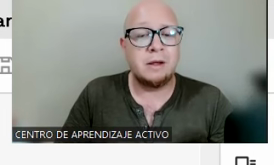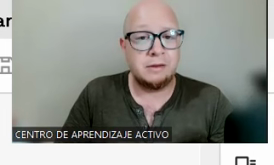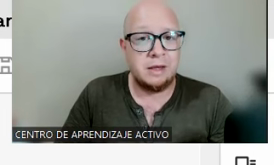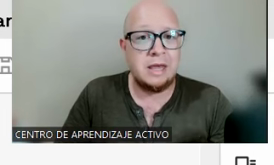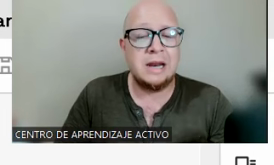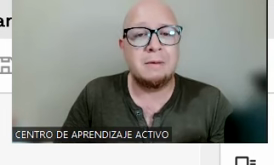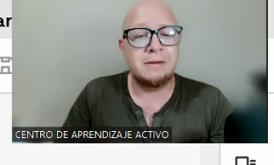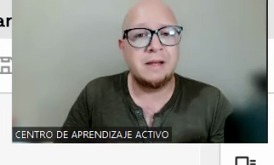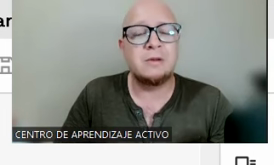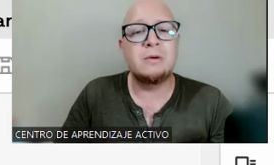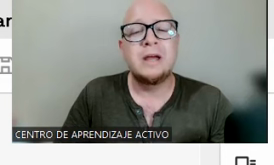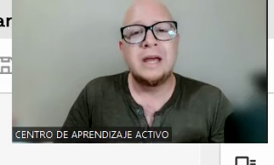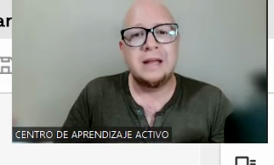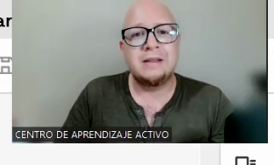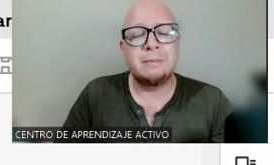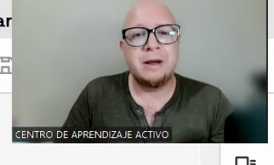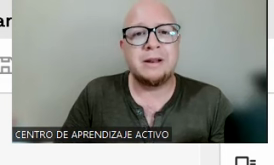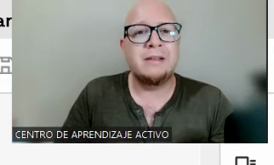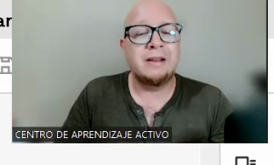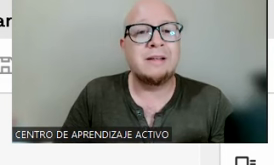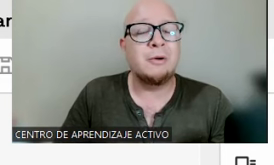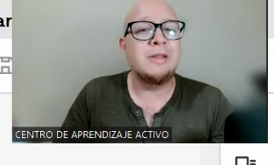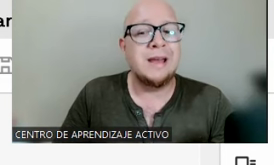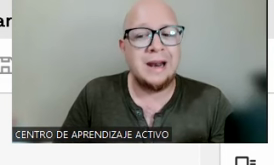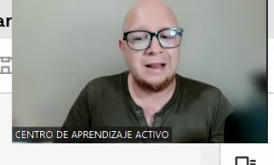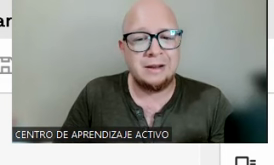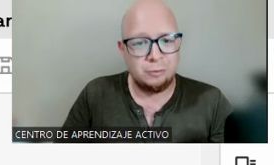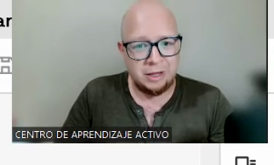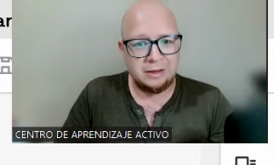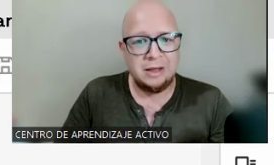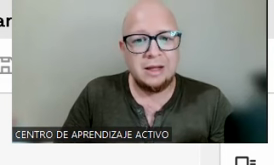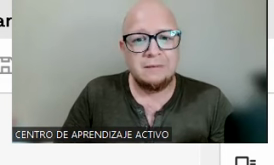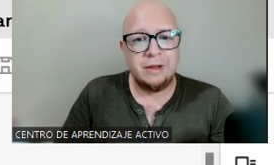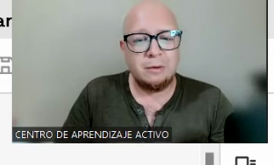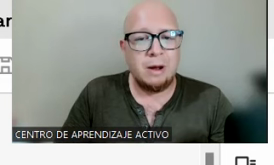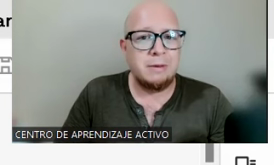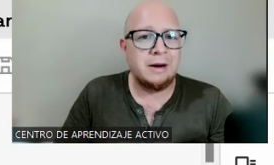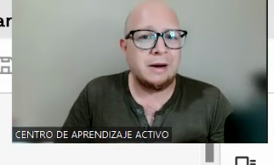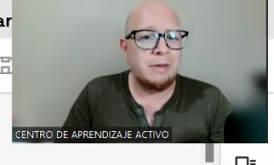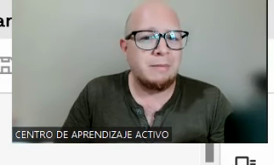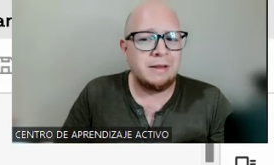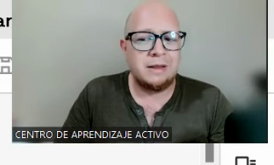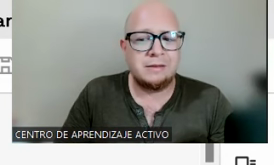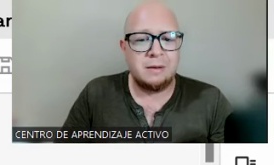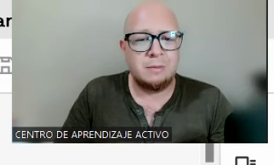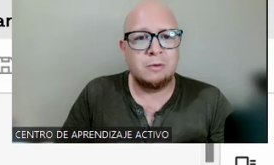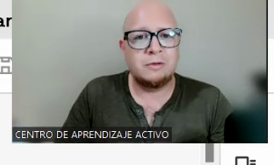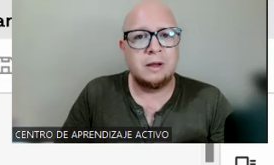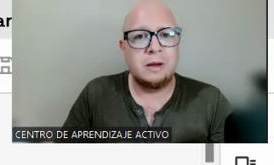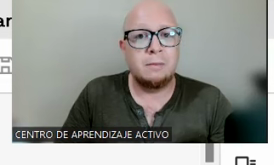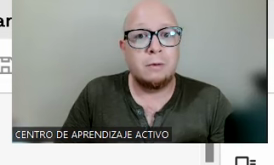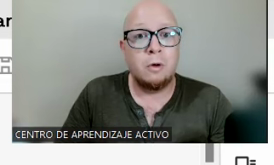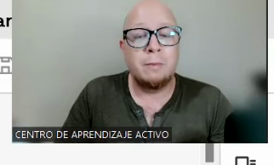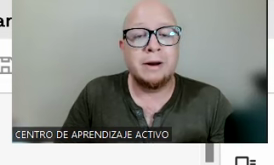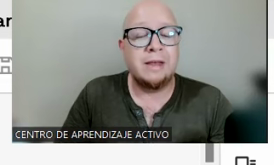seguir avanzando en esta parte del desarrollo integral del estudiante. Tal cual, miren, rápidamente estamos